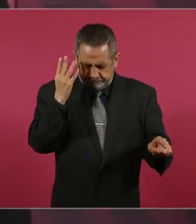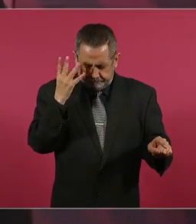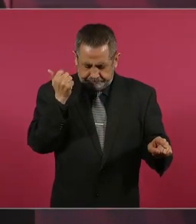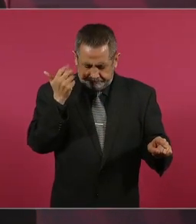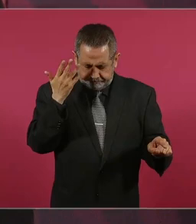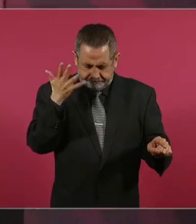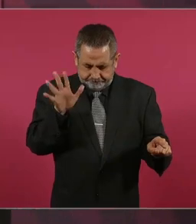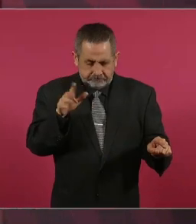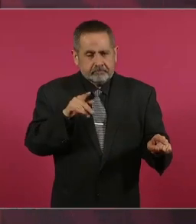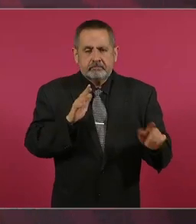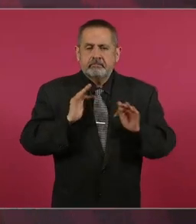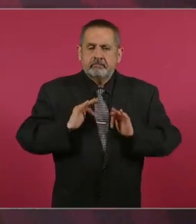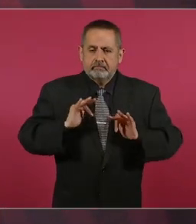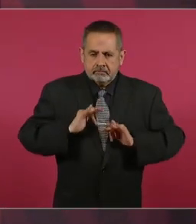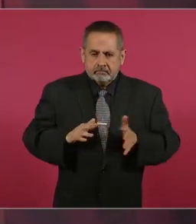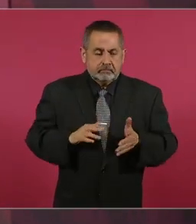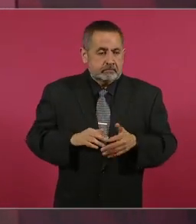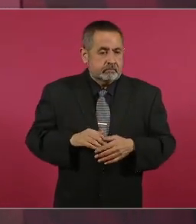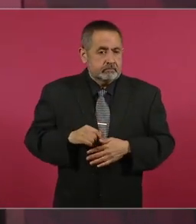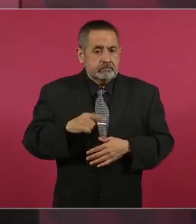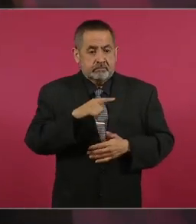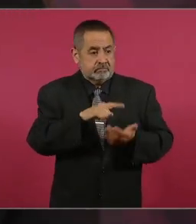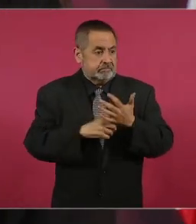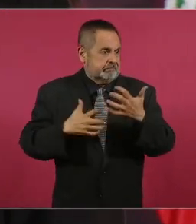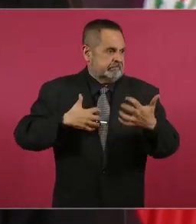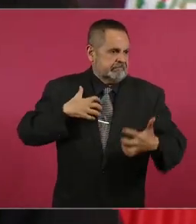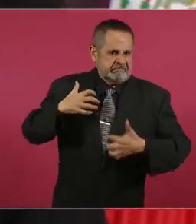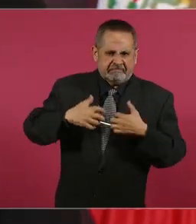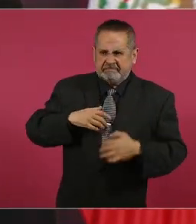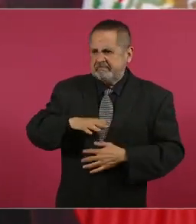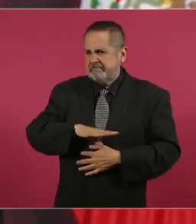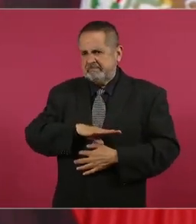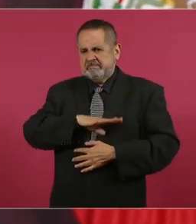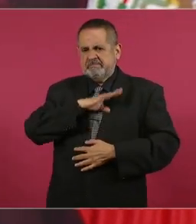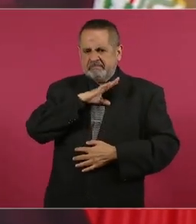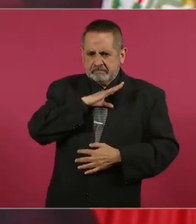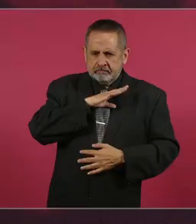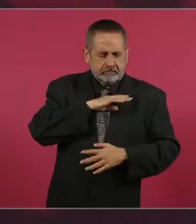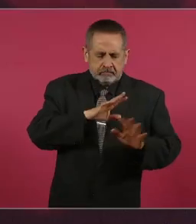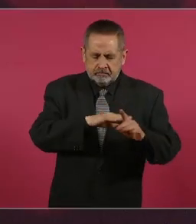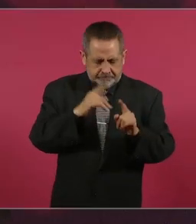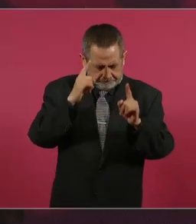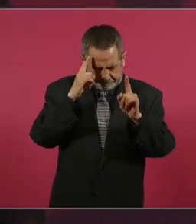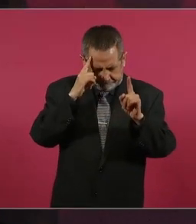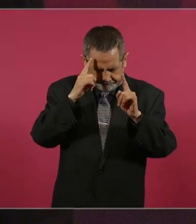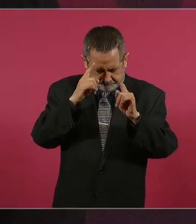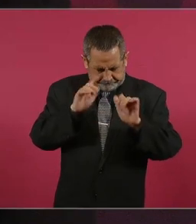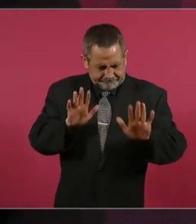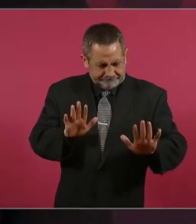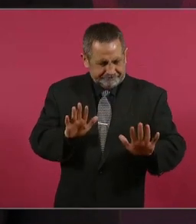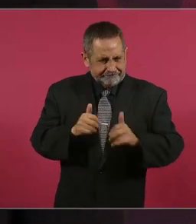y que aunque se tenga el corazón caliente, la cabeza fría,